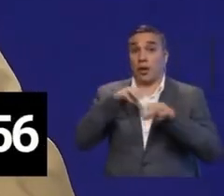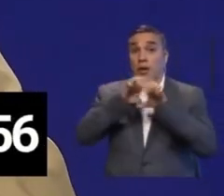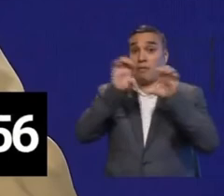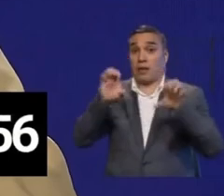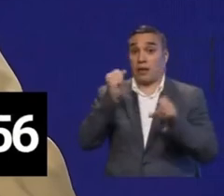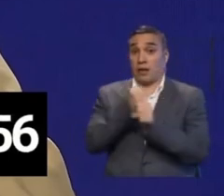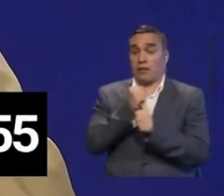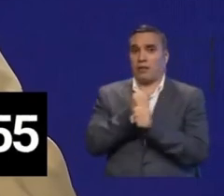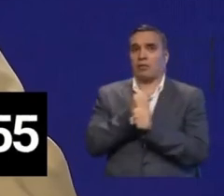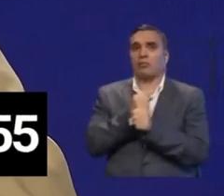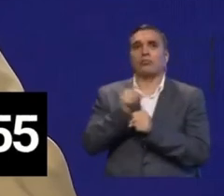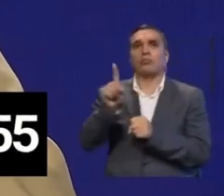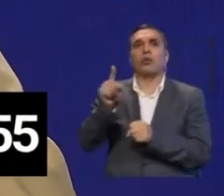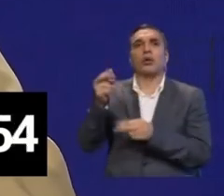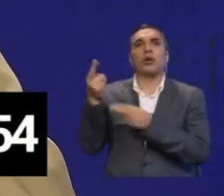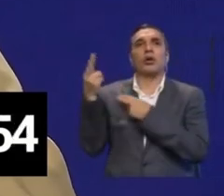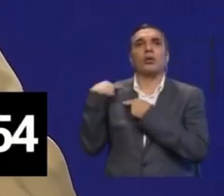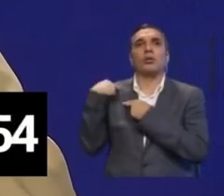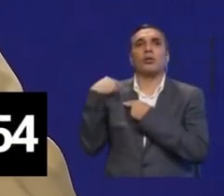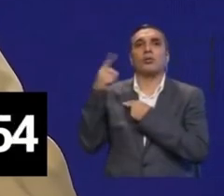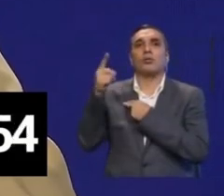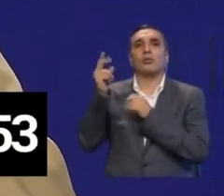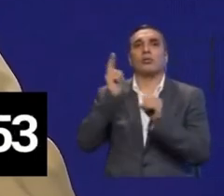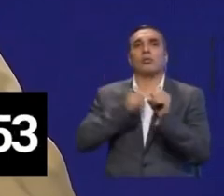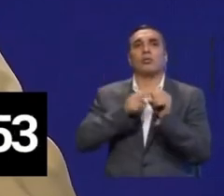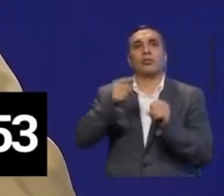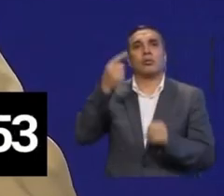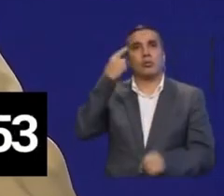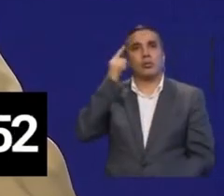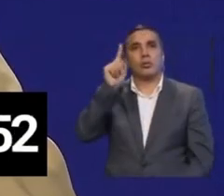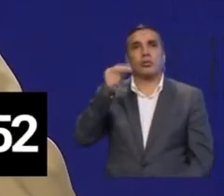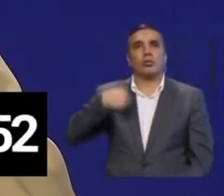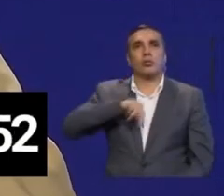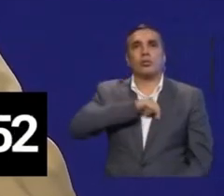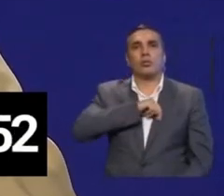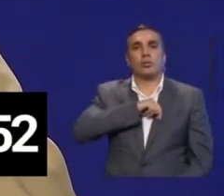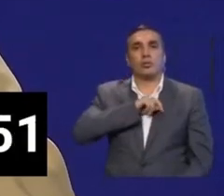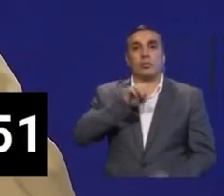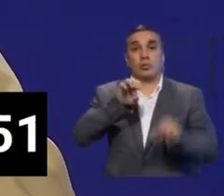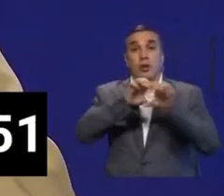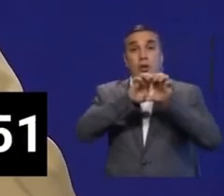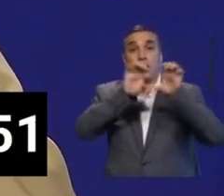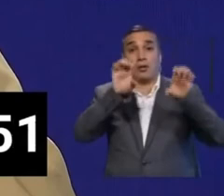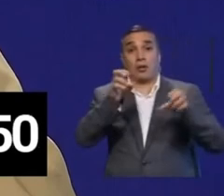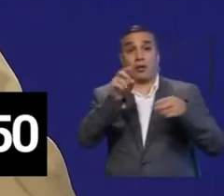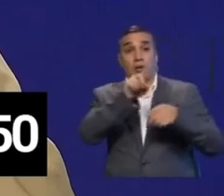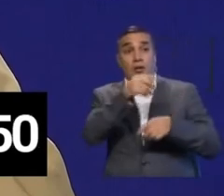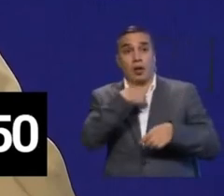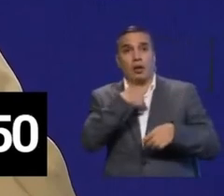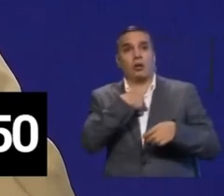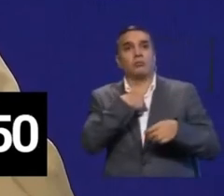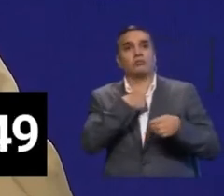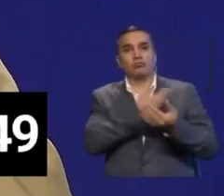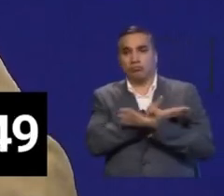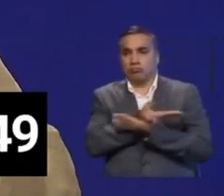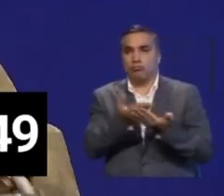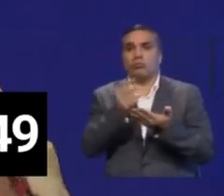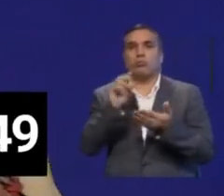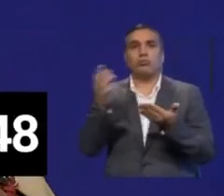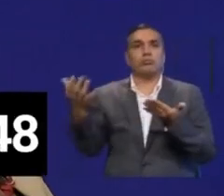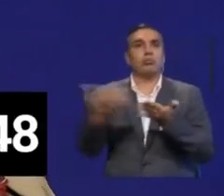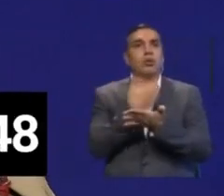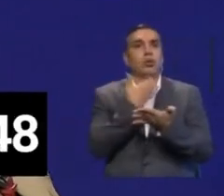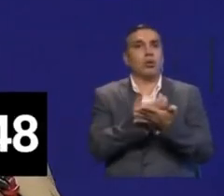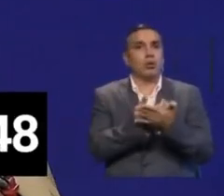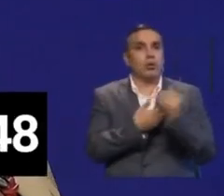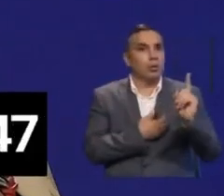gran partida y actividad como parte del gobierno. Debemos demostrar que los empresarios no solamente hacemos dinero, sino también